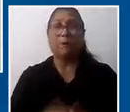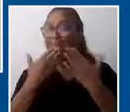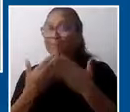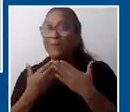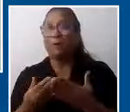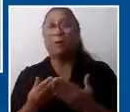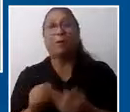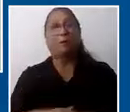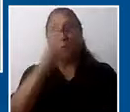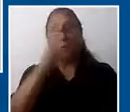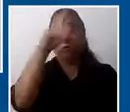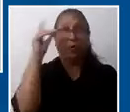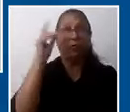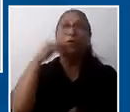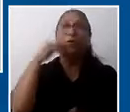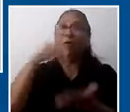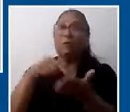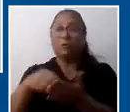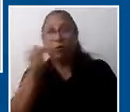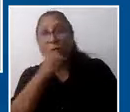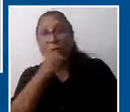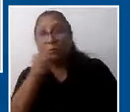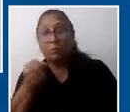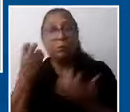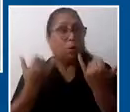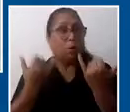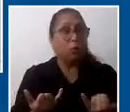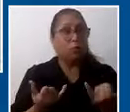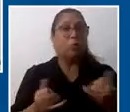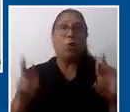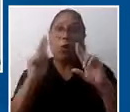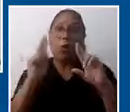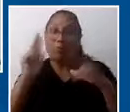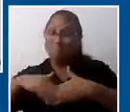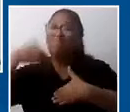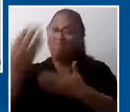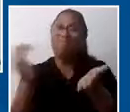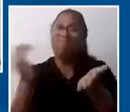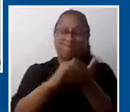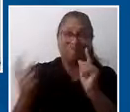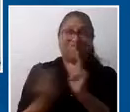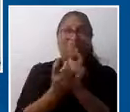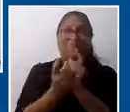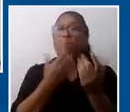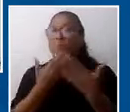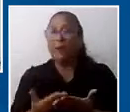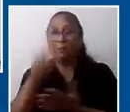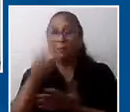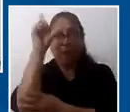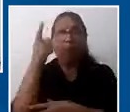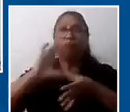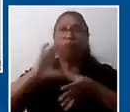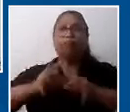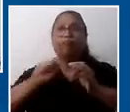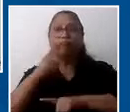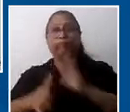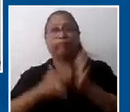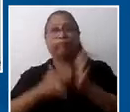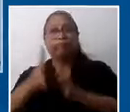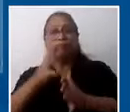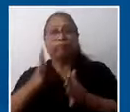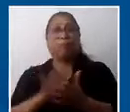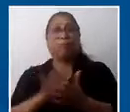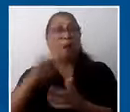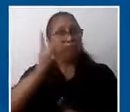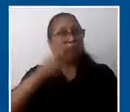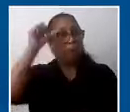Muchas gracias, doctor Luján. Ha sido la entrevista por el día de hoy. Esperemos tenerlo en una próxima oportunidad. De igual manera, a Laura Montes, intérprete de lengua de señas.